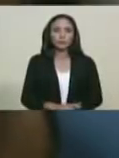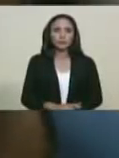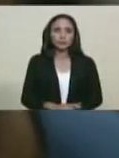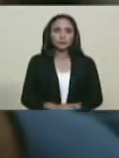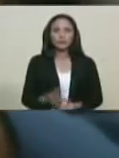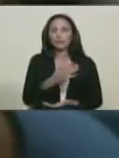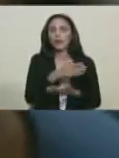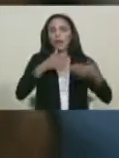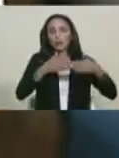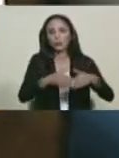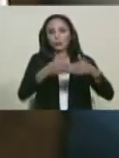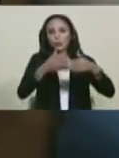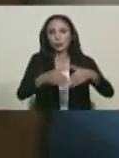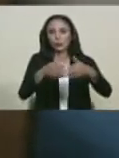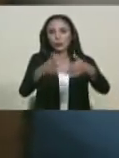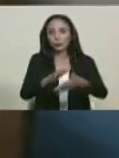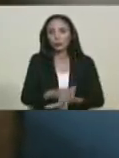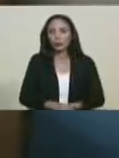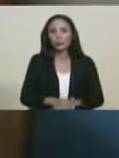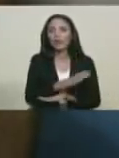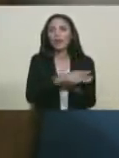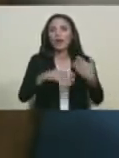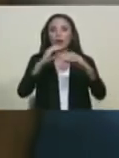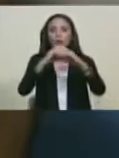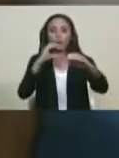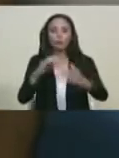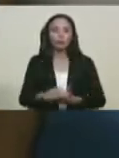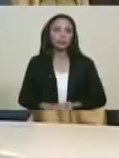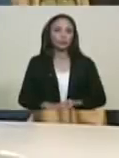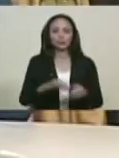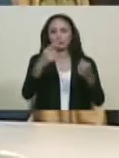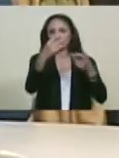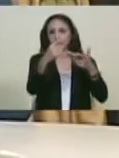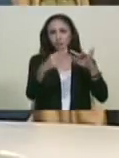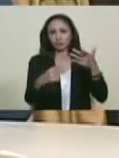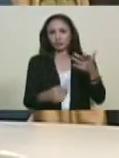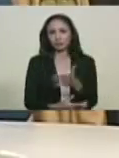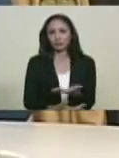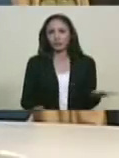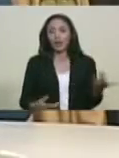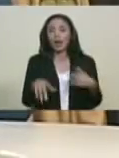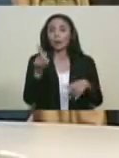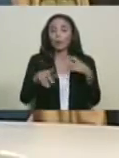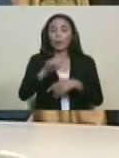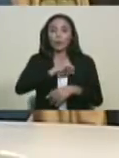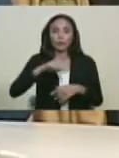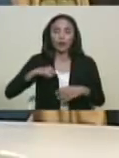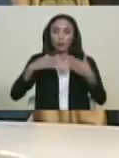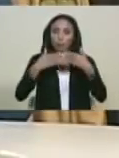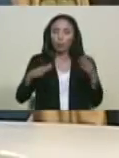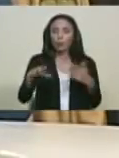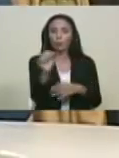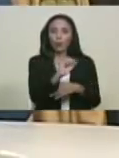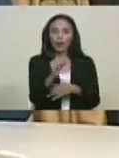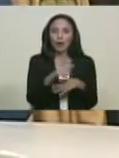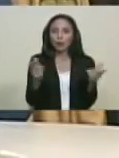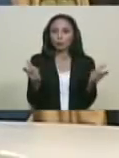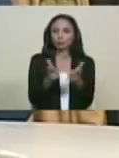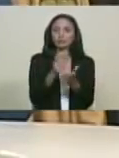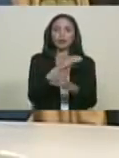planchas lanzetta autobuses autobuses privados públicos carros carritos